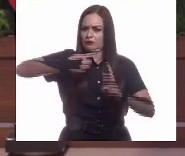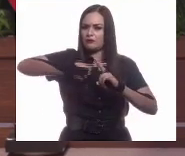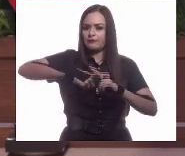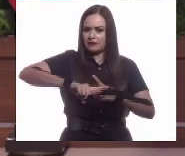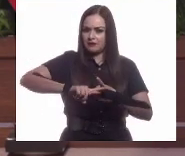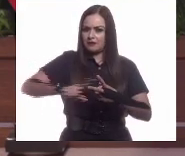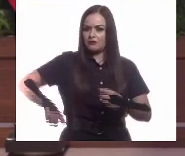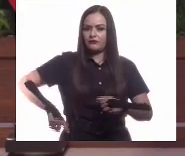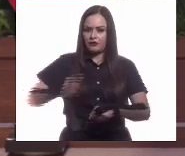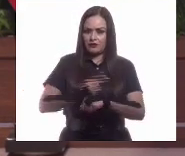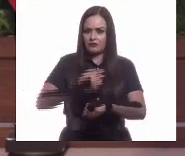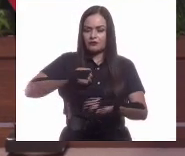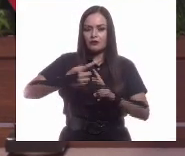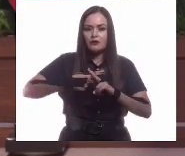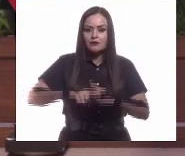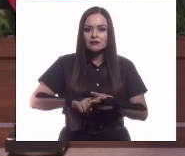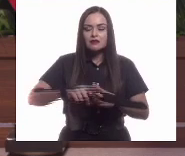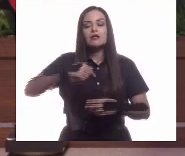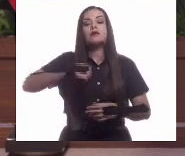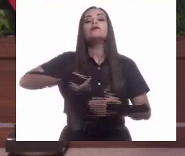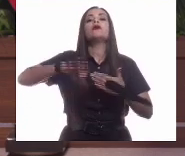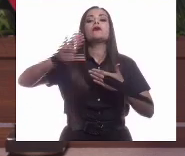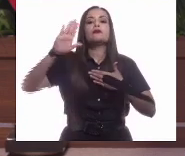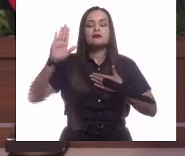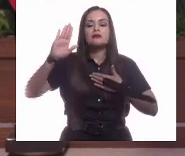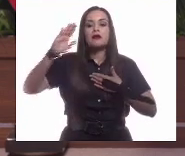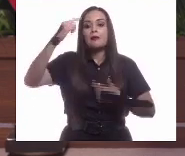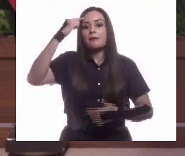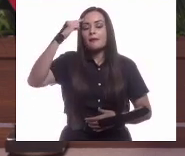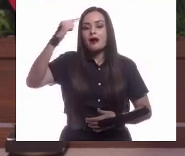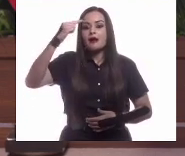administración, comprometí dotar de techumbres